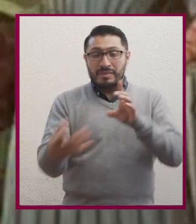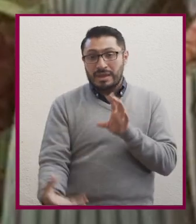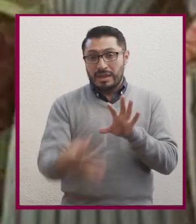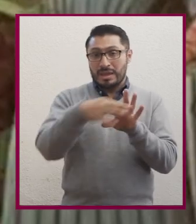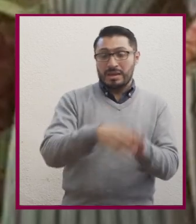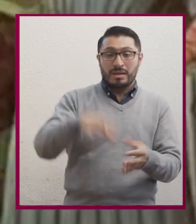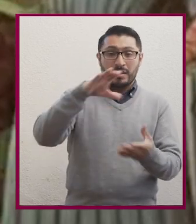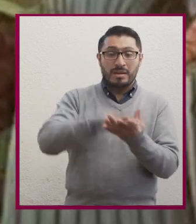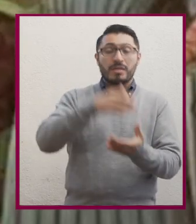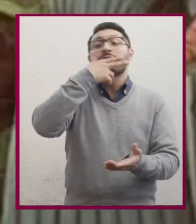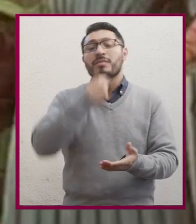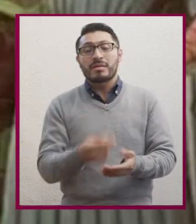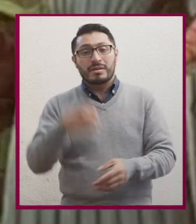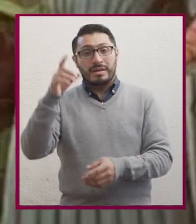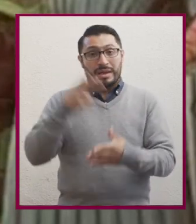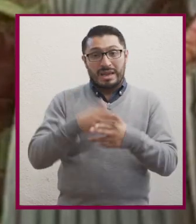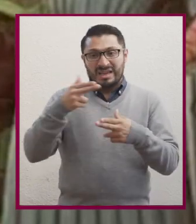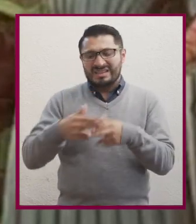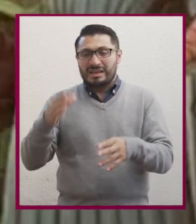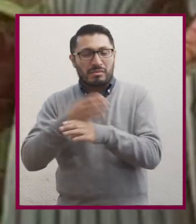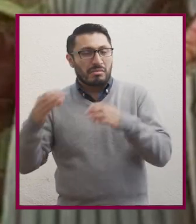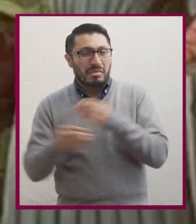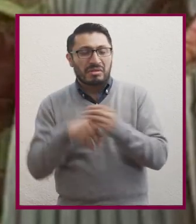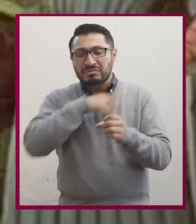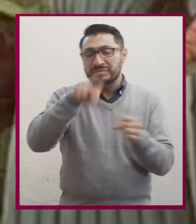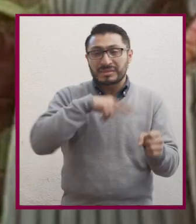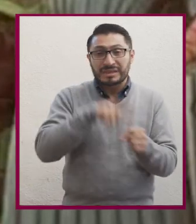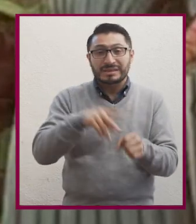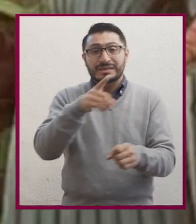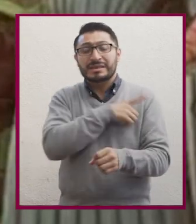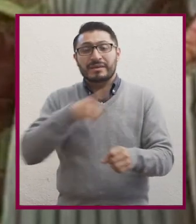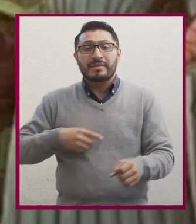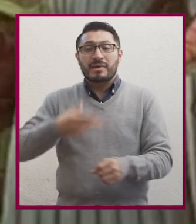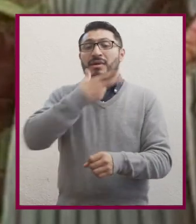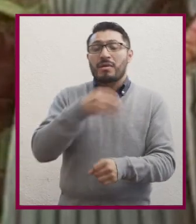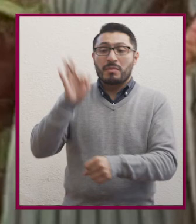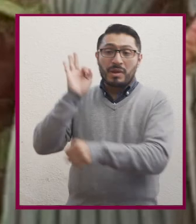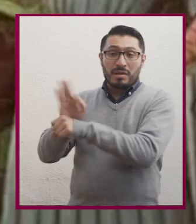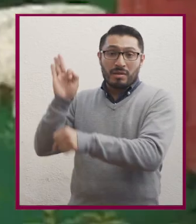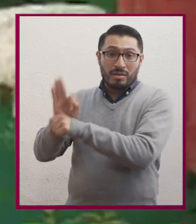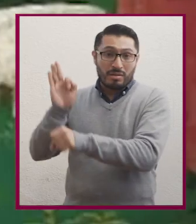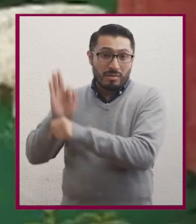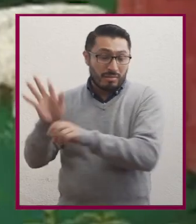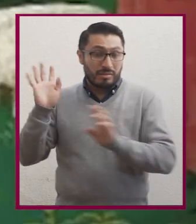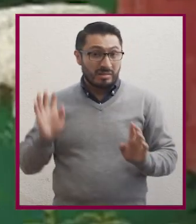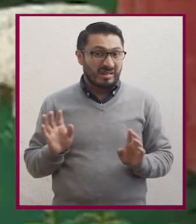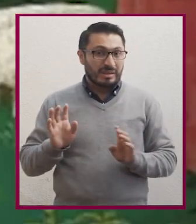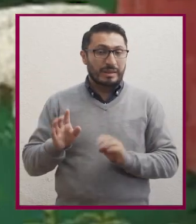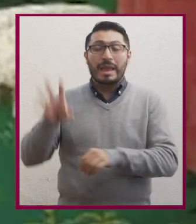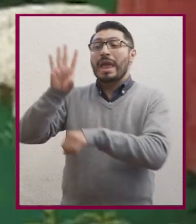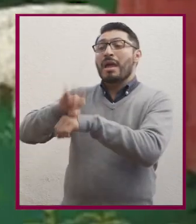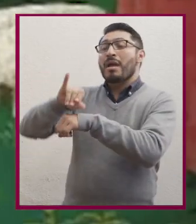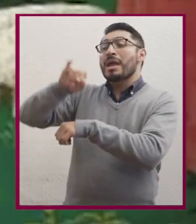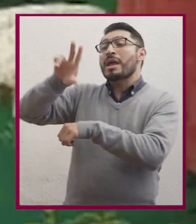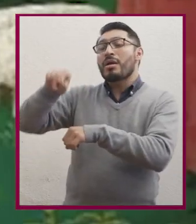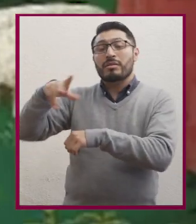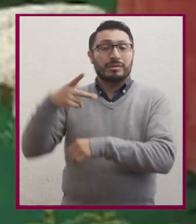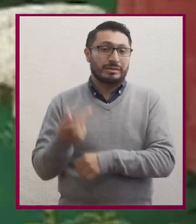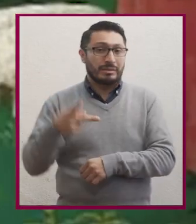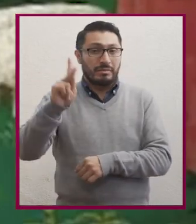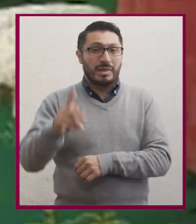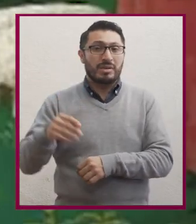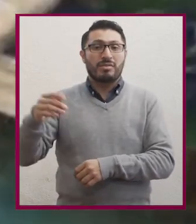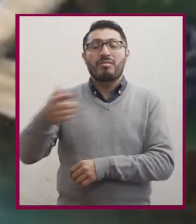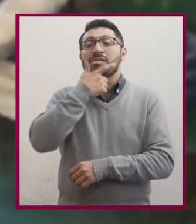los procesos más simples debían llevarse a cabo bajo la autoridad legal de sus esposos. Sin embargo, en Inglaterra y